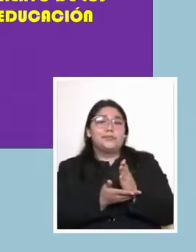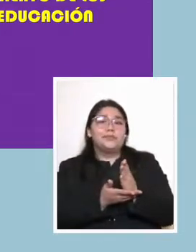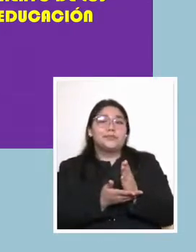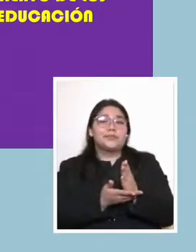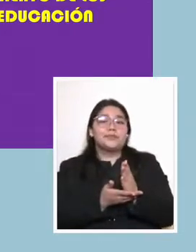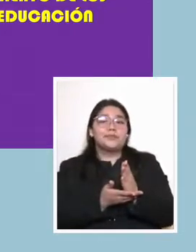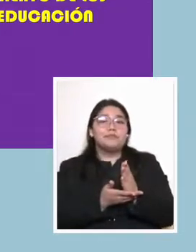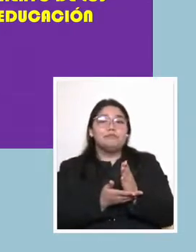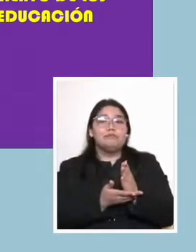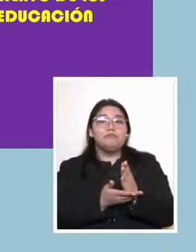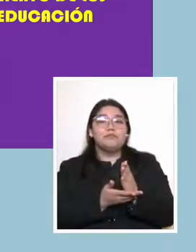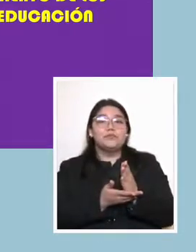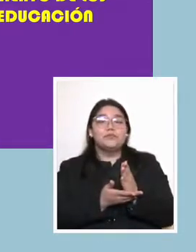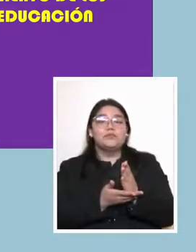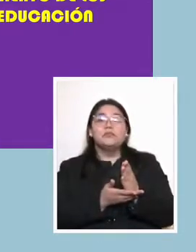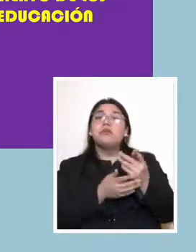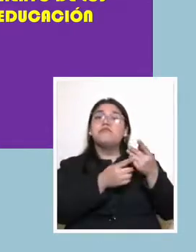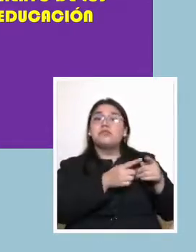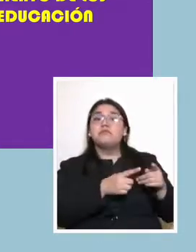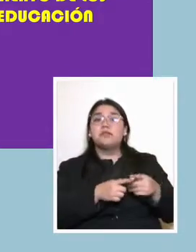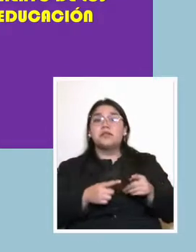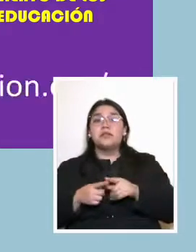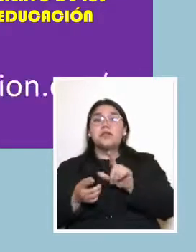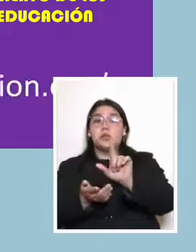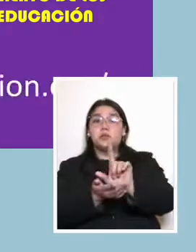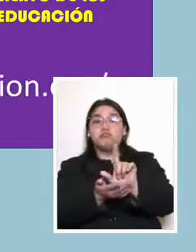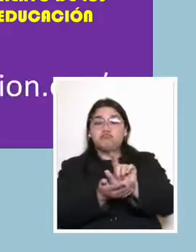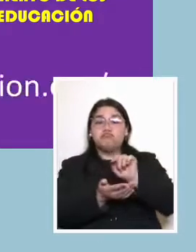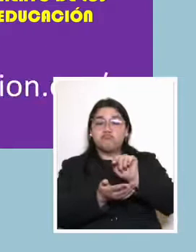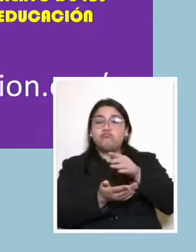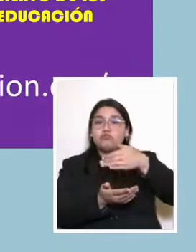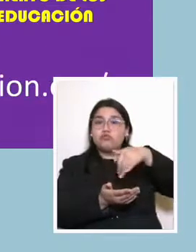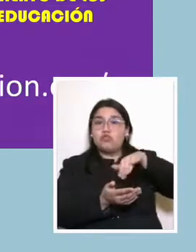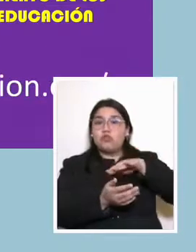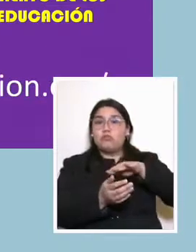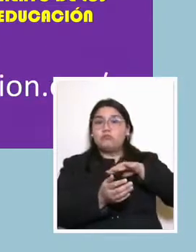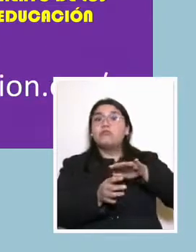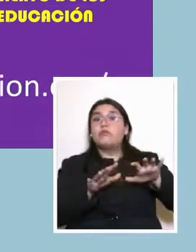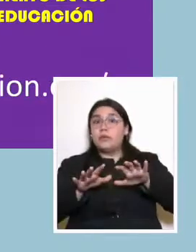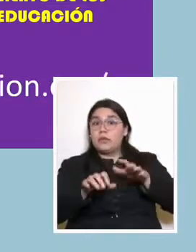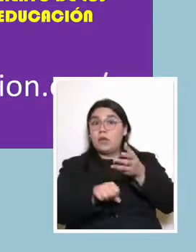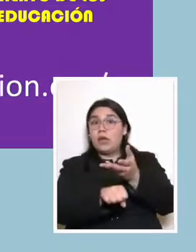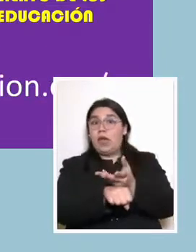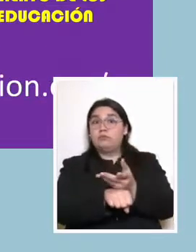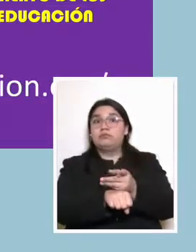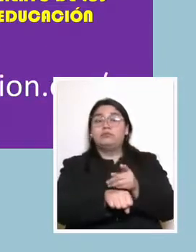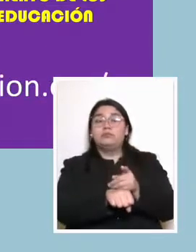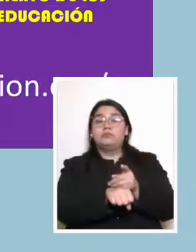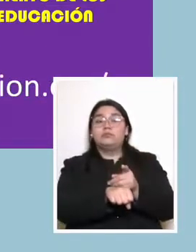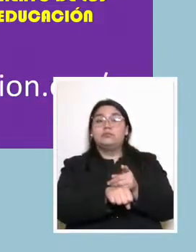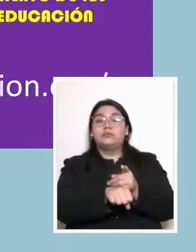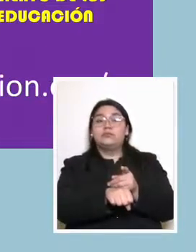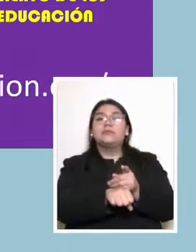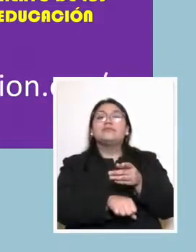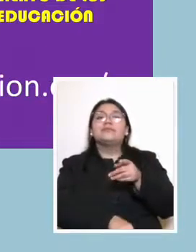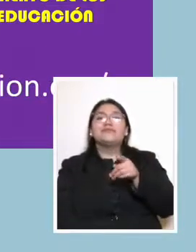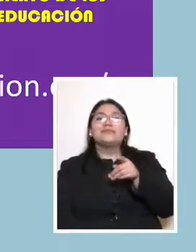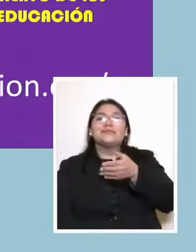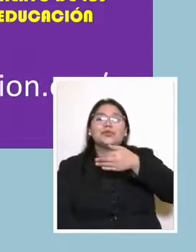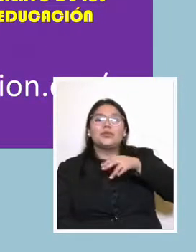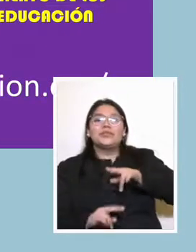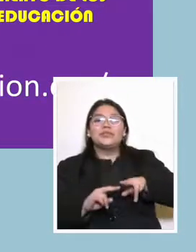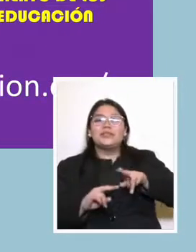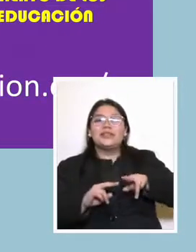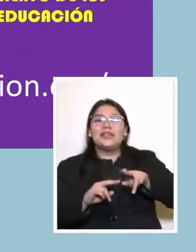Desde distintos lugares desde donde tenemos presencia, estamos precisamente generando estas instancias